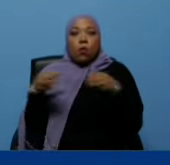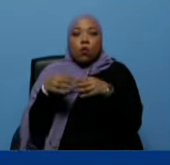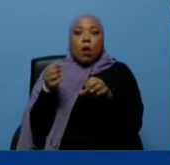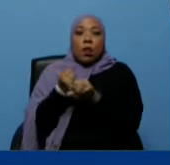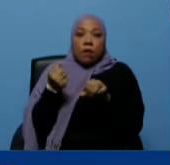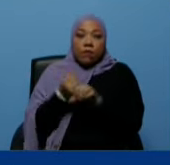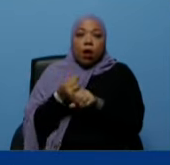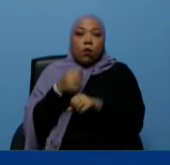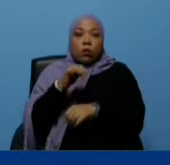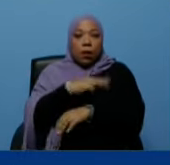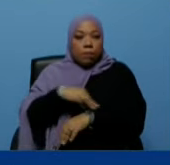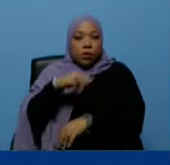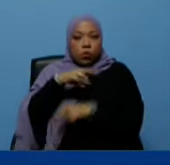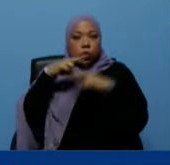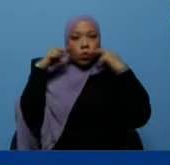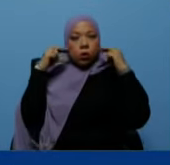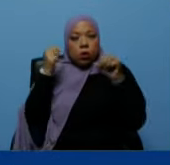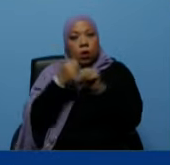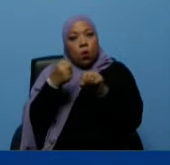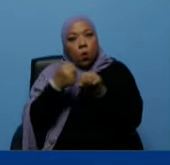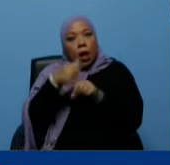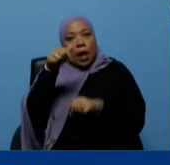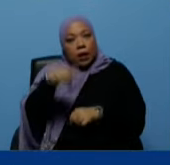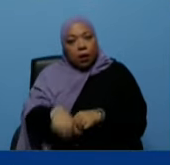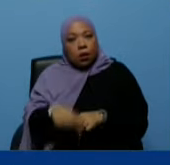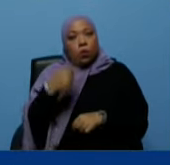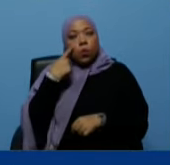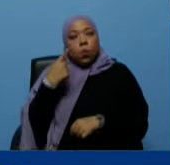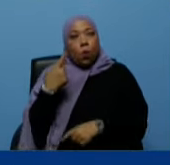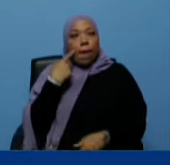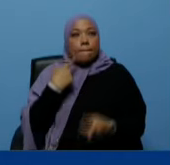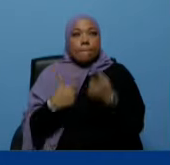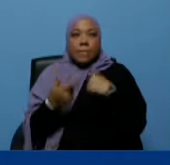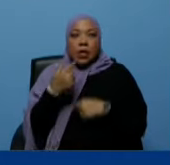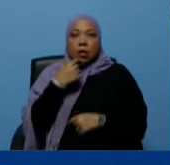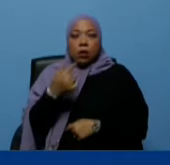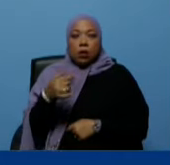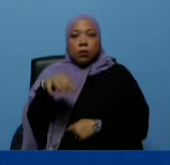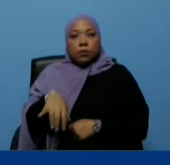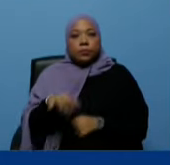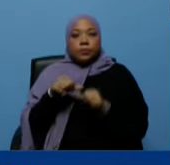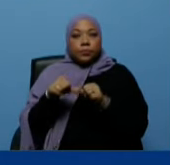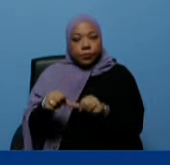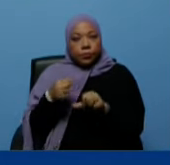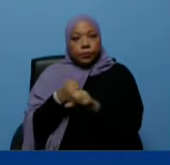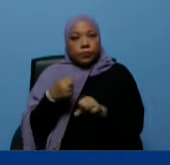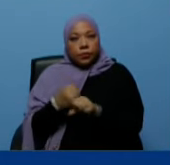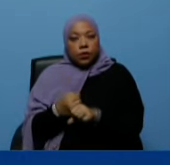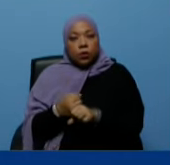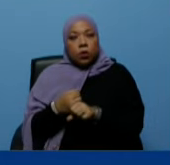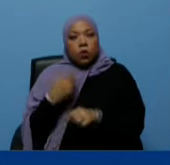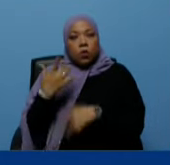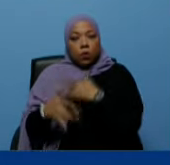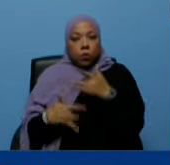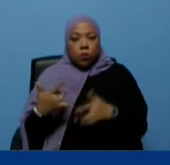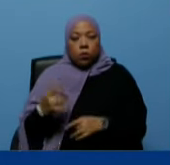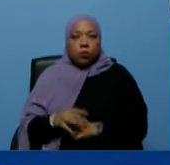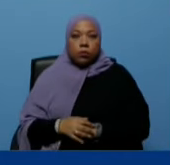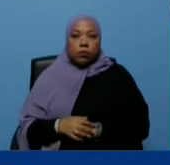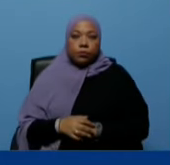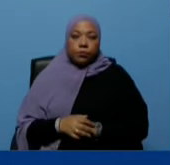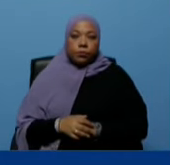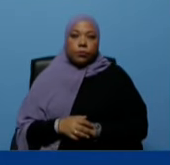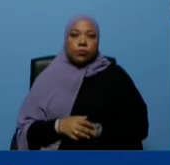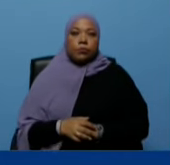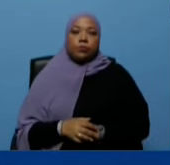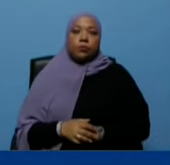trabajo. Y la misión Sonrisa tiene que seguir su ritmo de